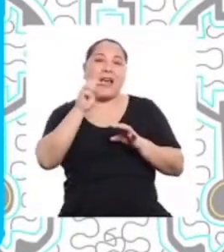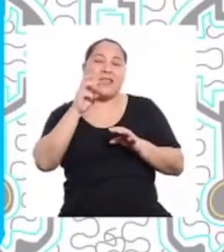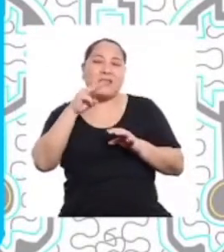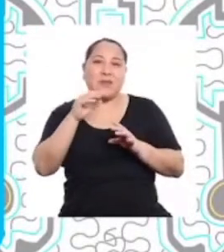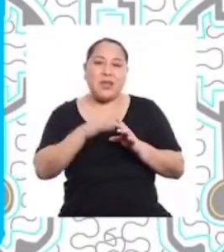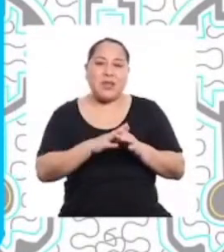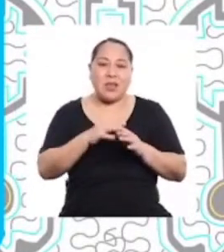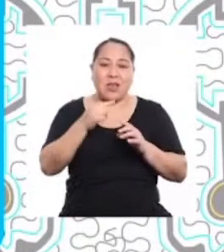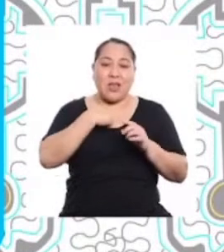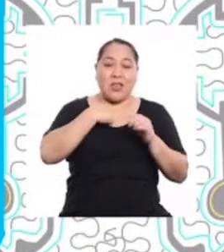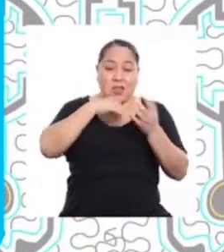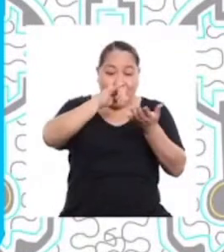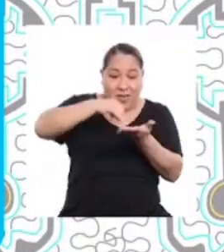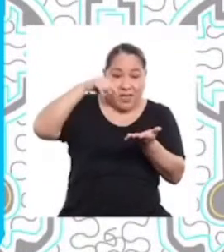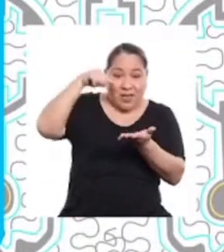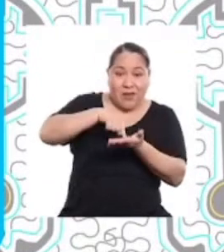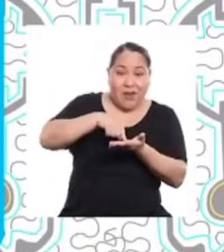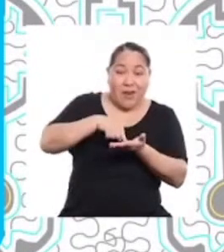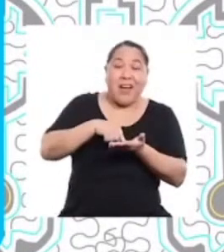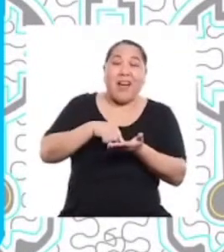¡Jazmín! ¡Cubi, me llegó a mí!